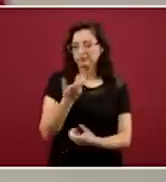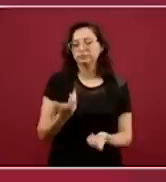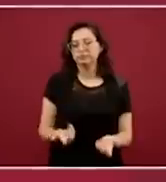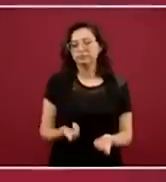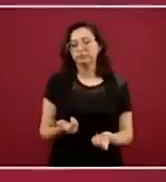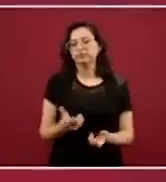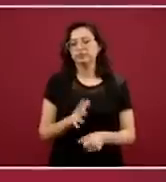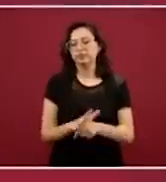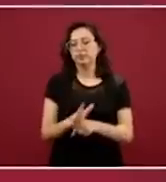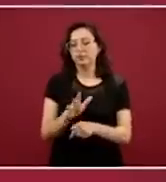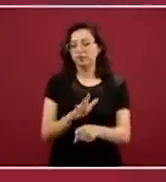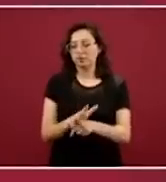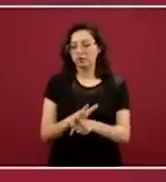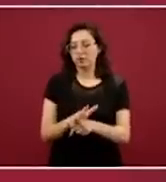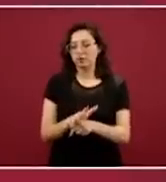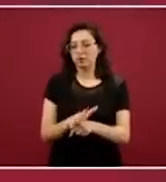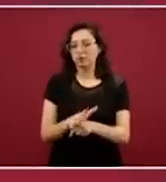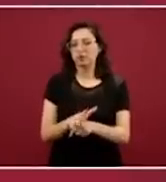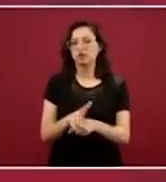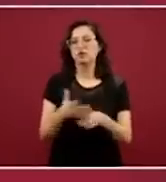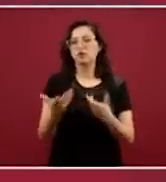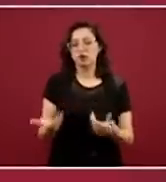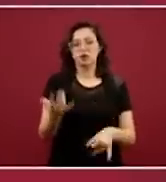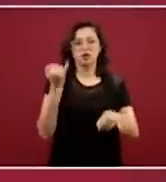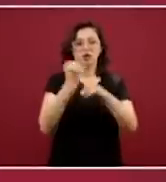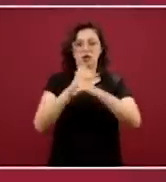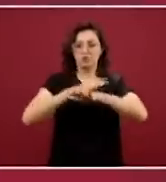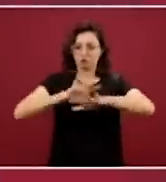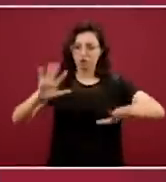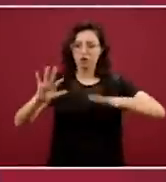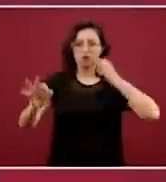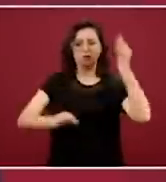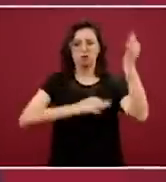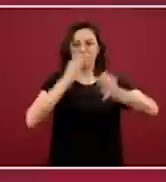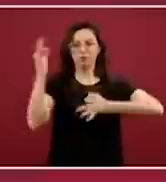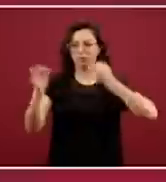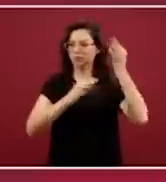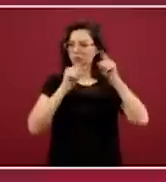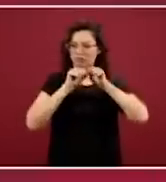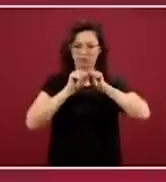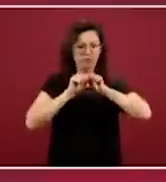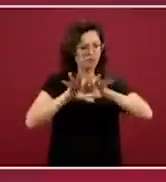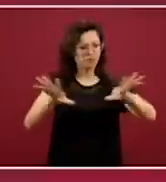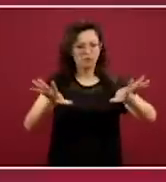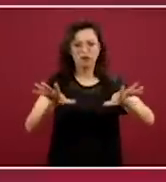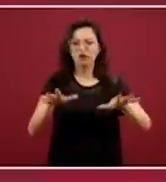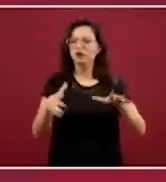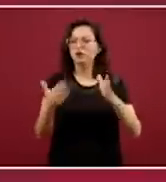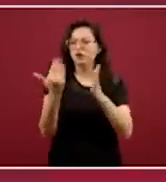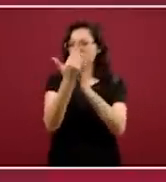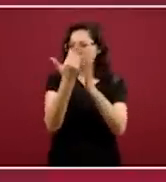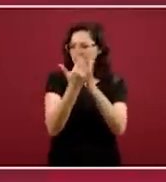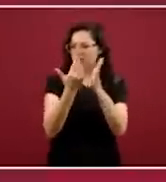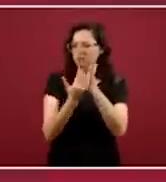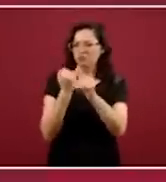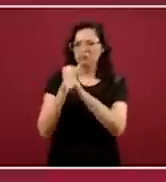básicamente consiste en los mecanismos de divulgación de información. Es una información muy práctica y es un estándar también técnico internacional. Es